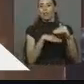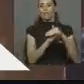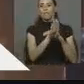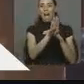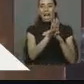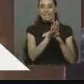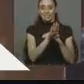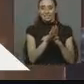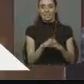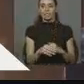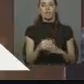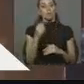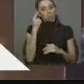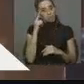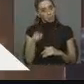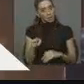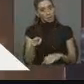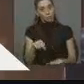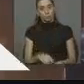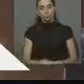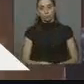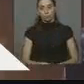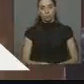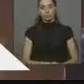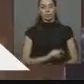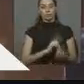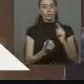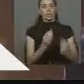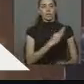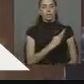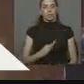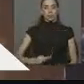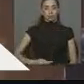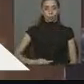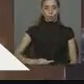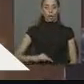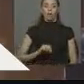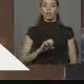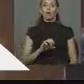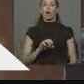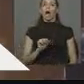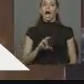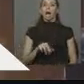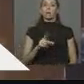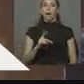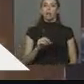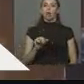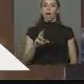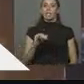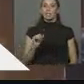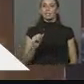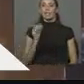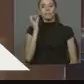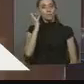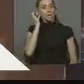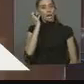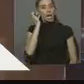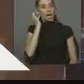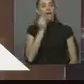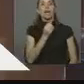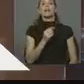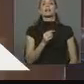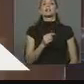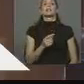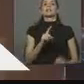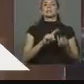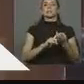Pero yo creo que lo que catapultó a la diputación Armando Arancibia fue la visita de la señora Tencha,